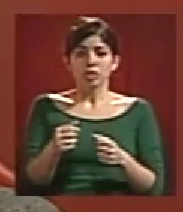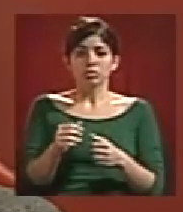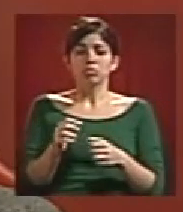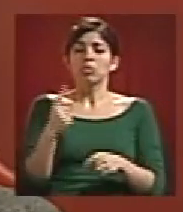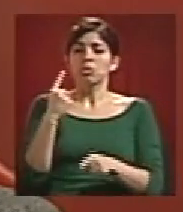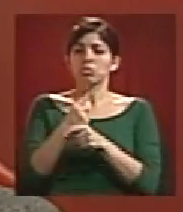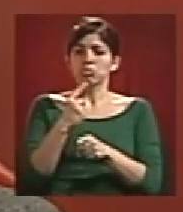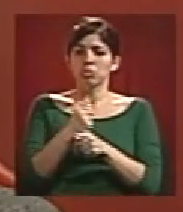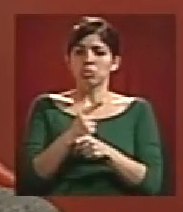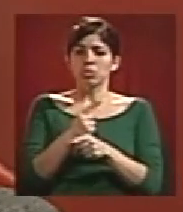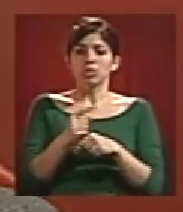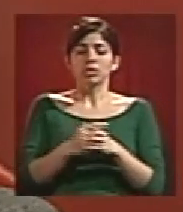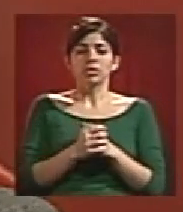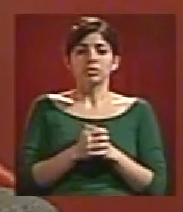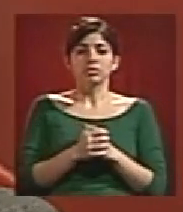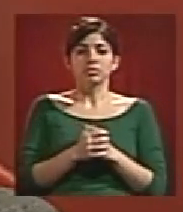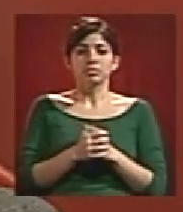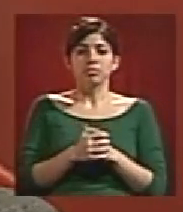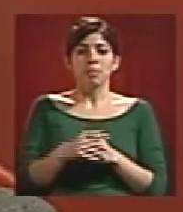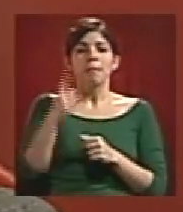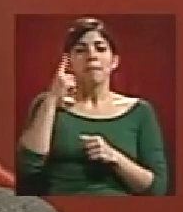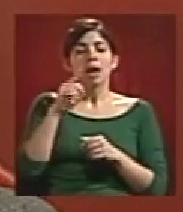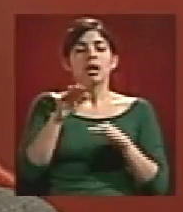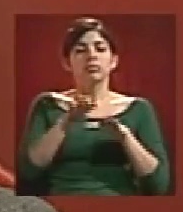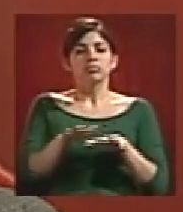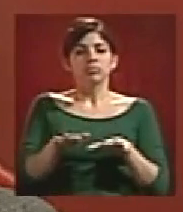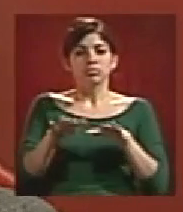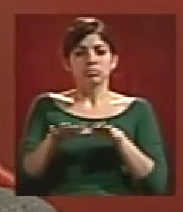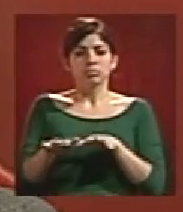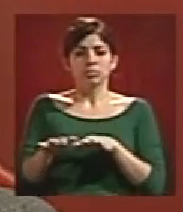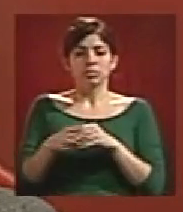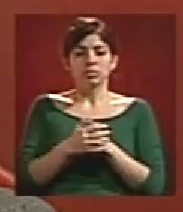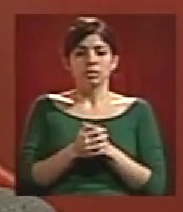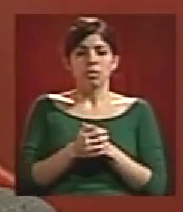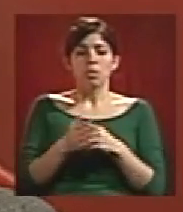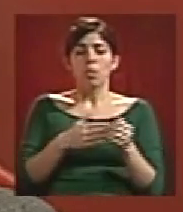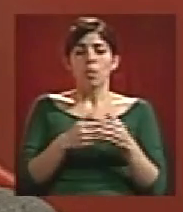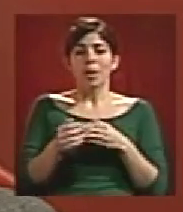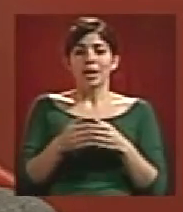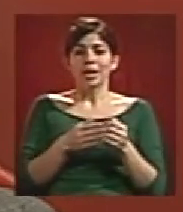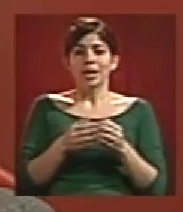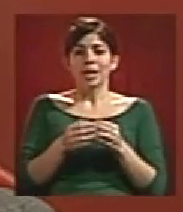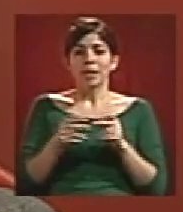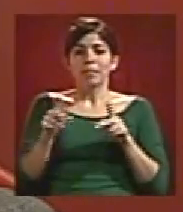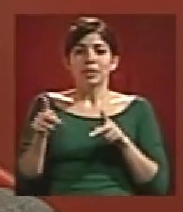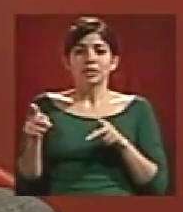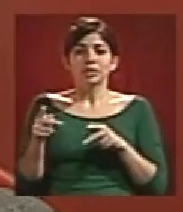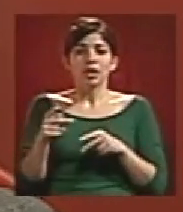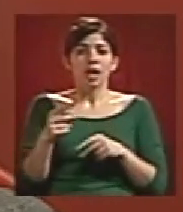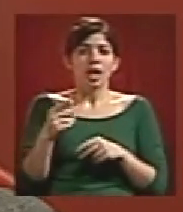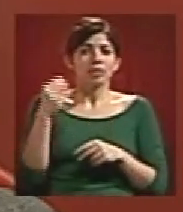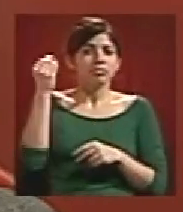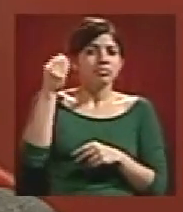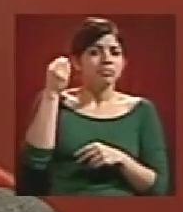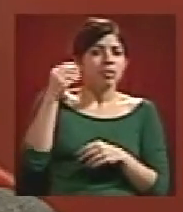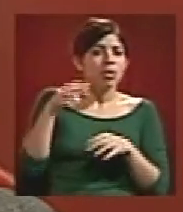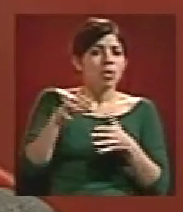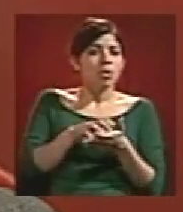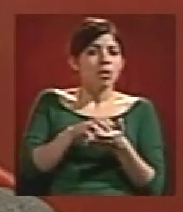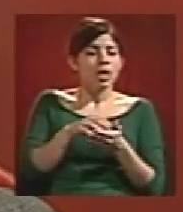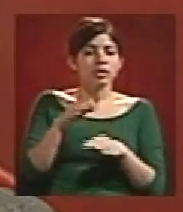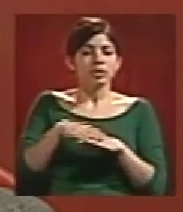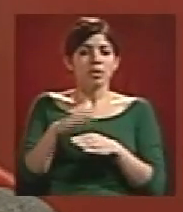apropiadas precisamente para tranquilizar en alguna medida cualquier expectativa que puedan tener algunos de los